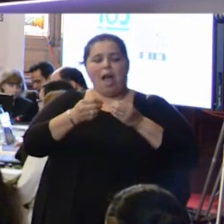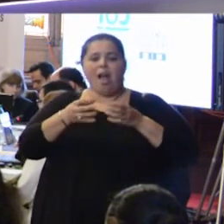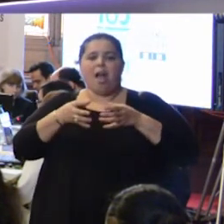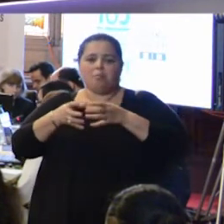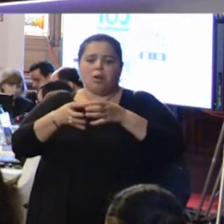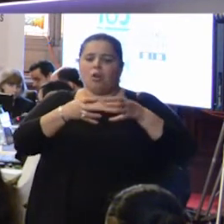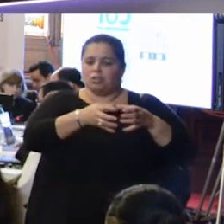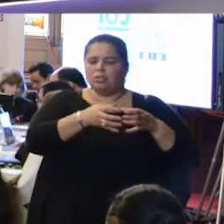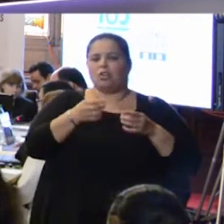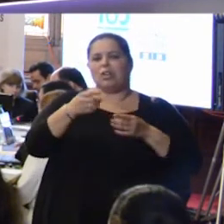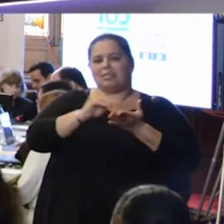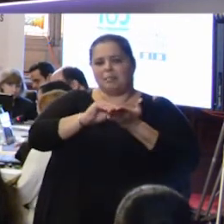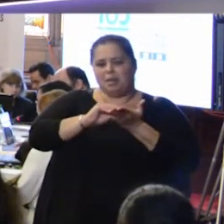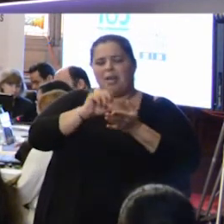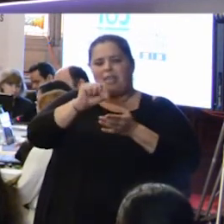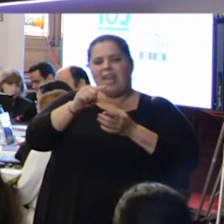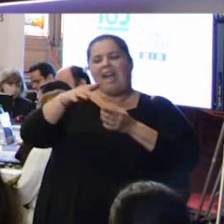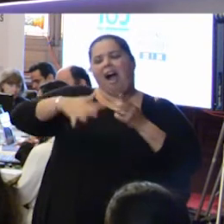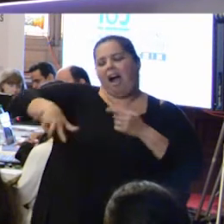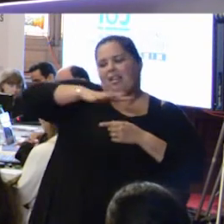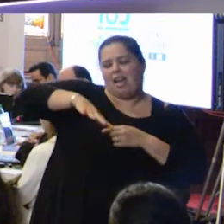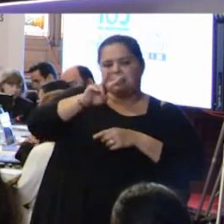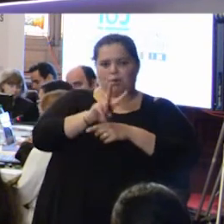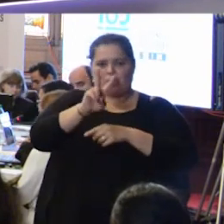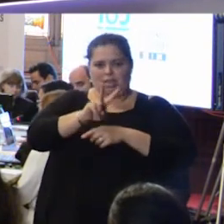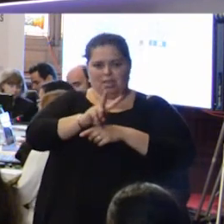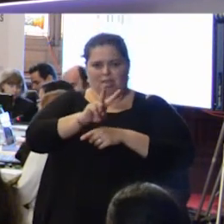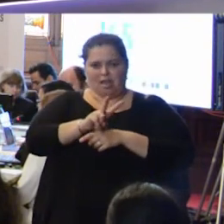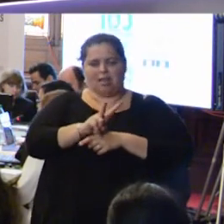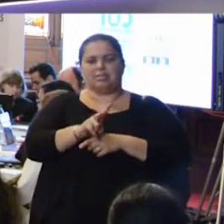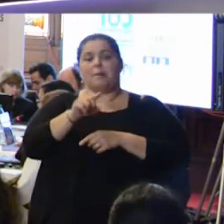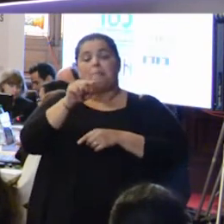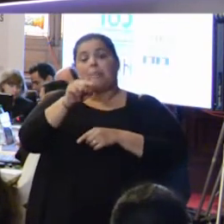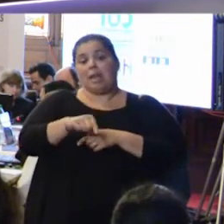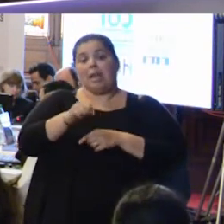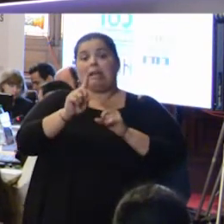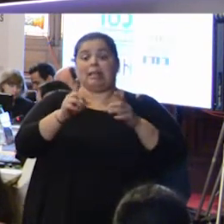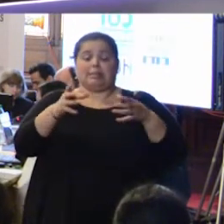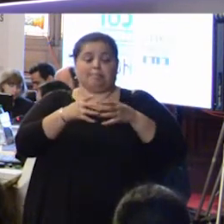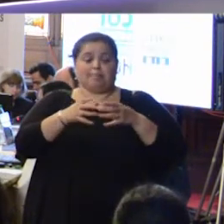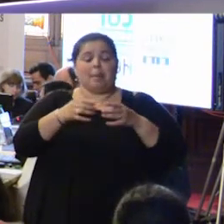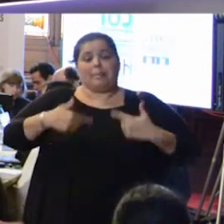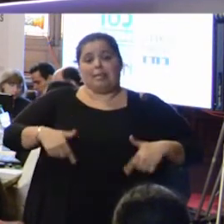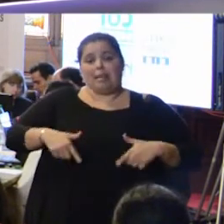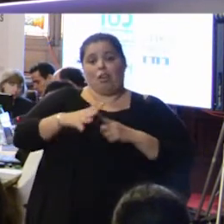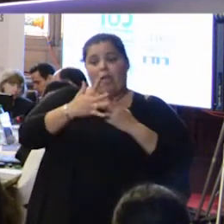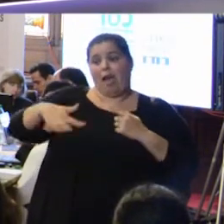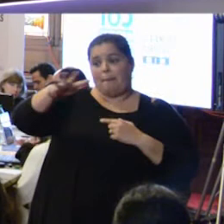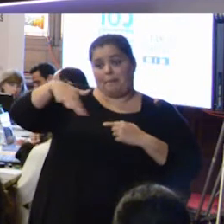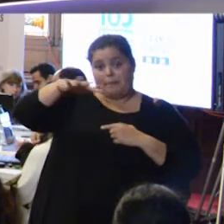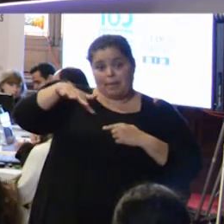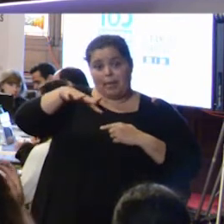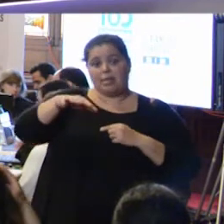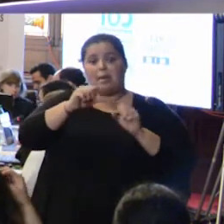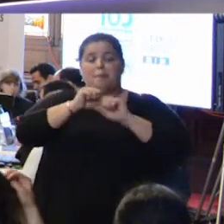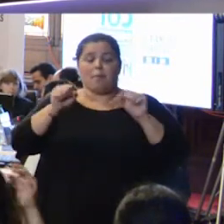áreas protegidas y conforme al cual las solicitudes que en este sentido recibe el Ministerio de Ambiente son informadas a la